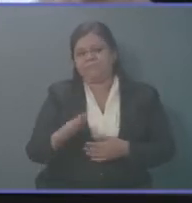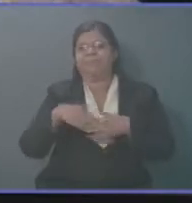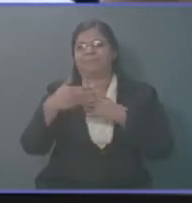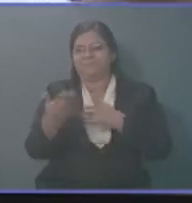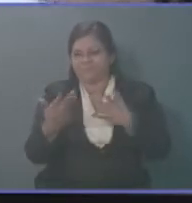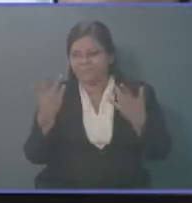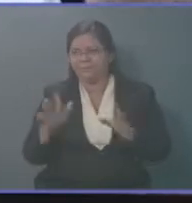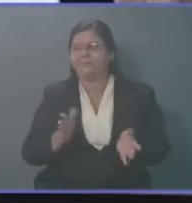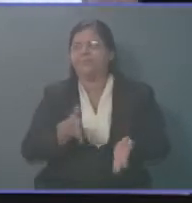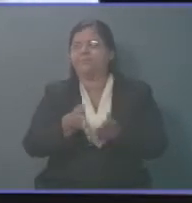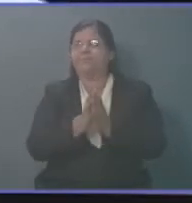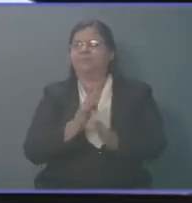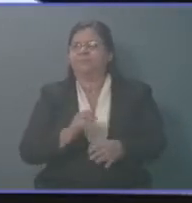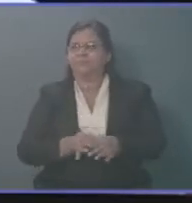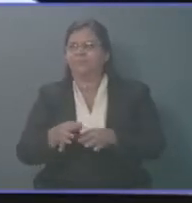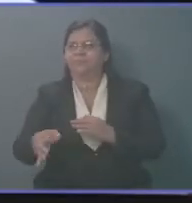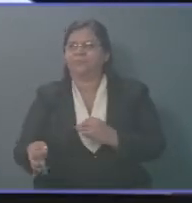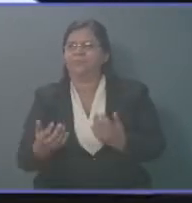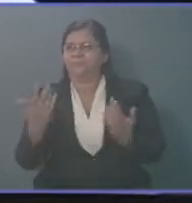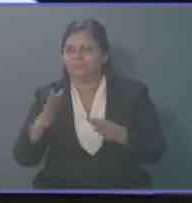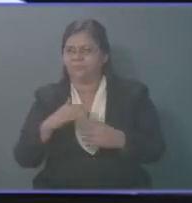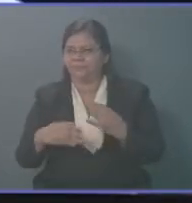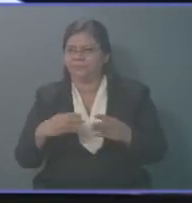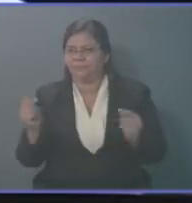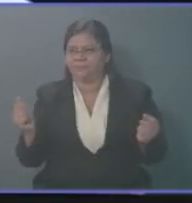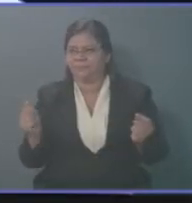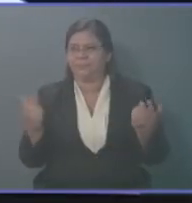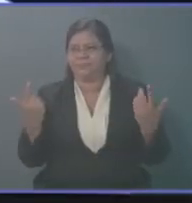piezas de prórroga, ahí la vemos y le damos la dispensa de trámite de una